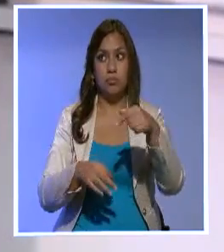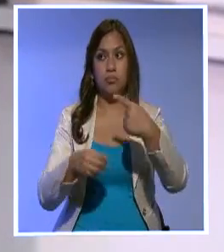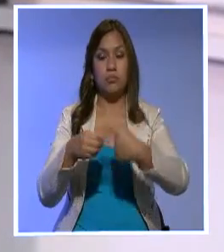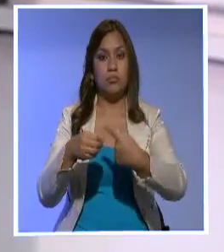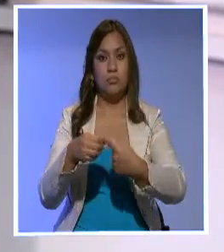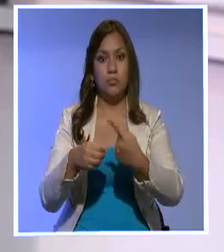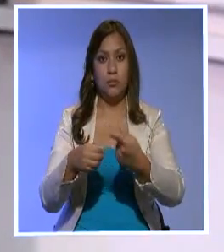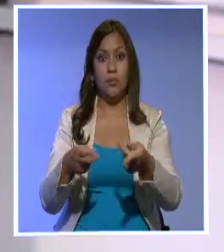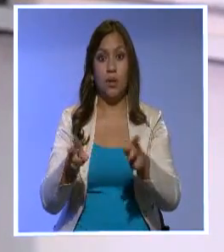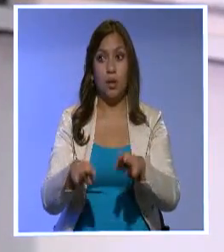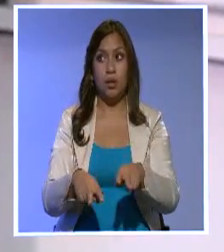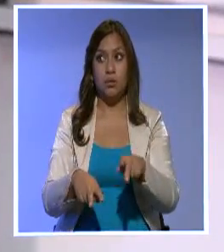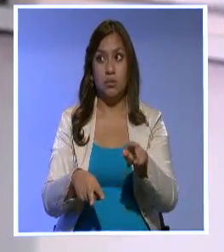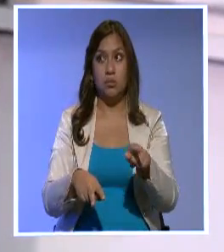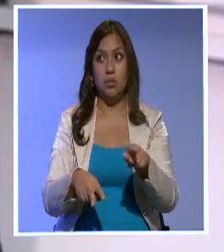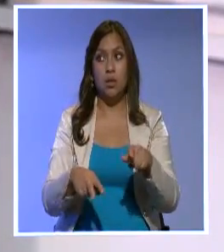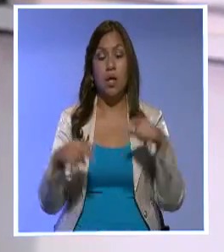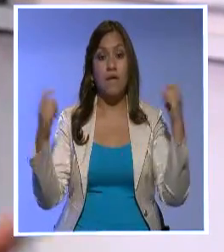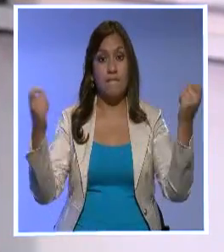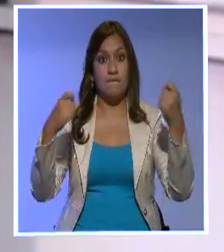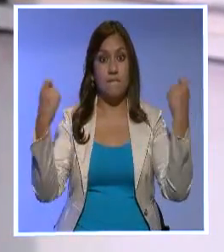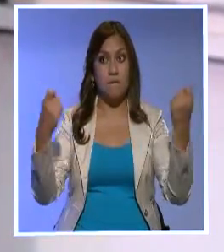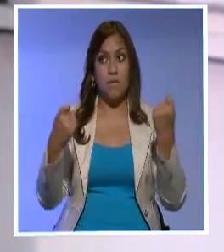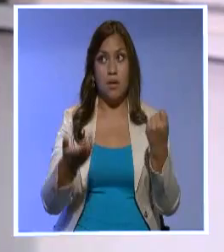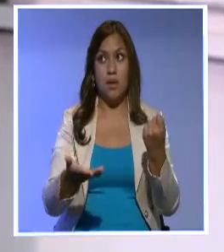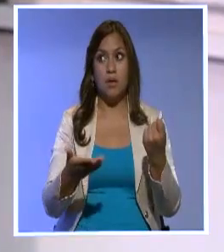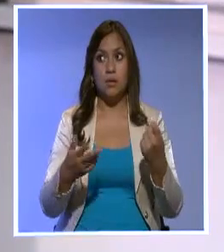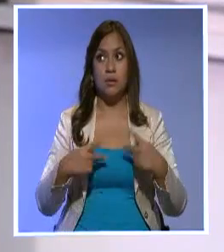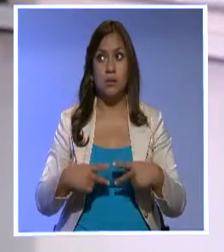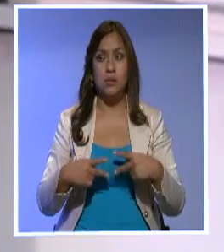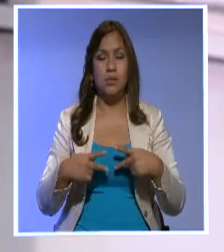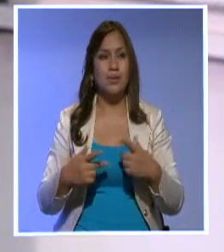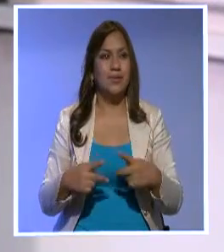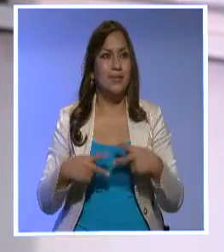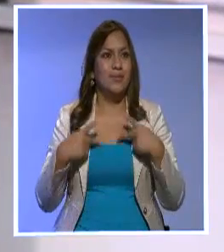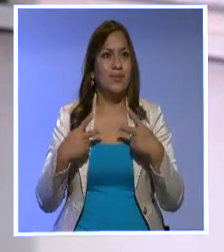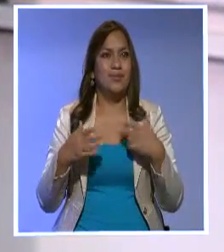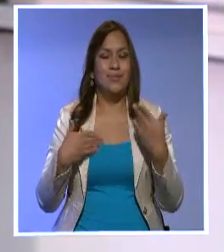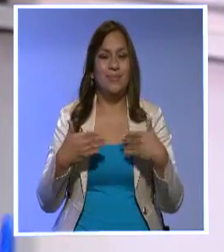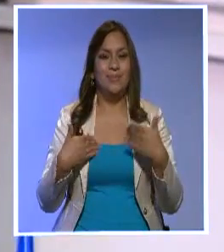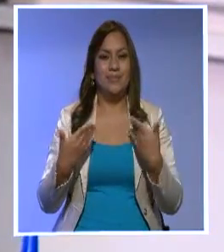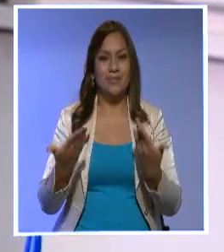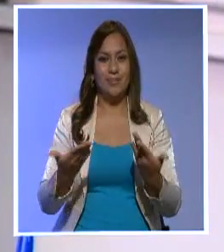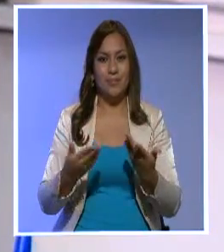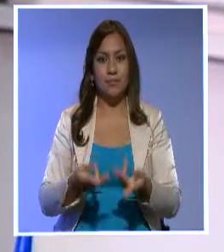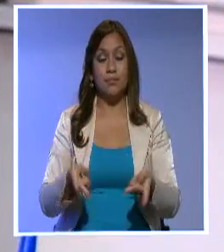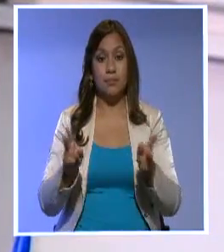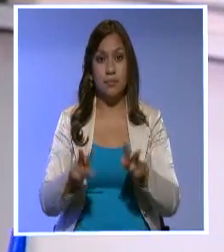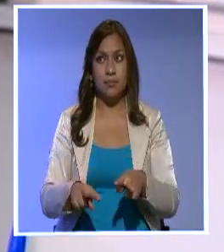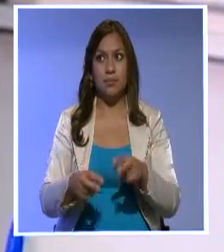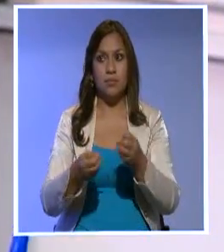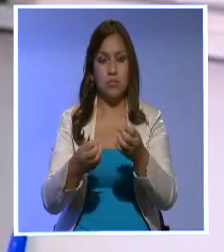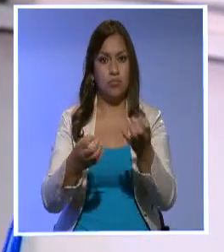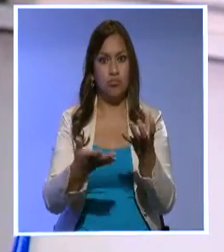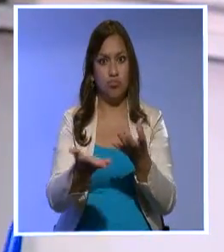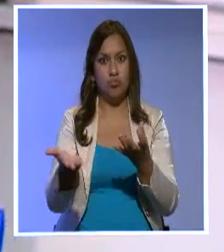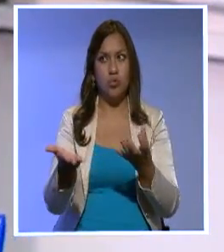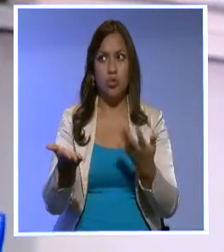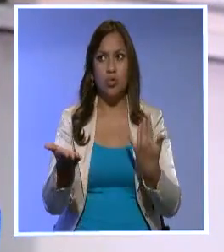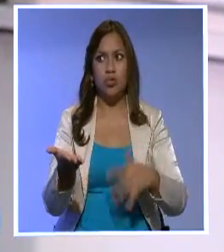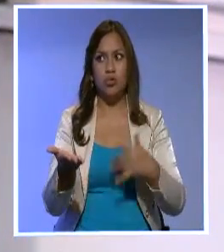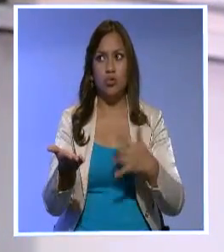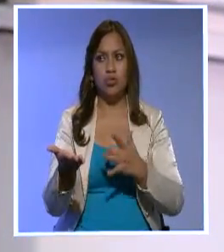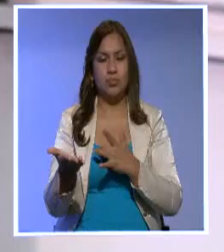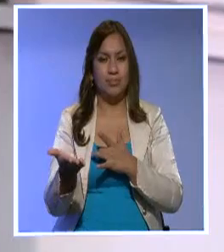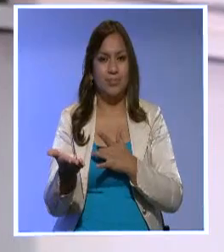señalar que estas fiestas no solamente las vivimos con mucha alegría y en familia sino que también muchos sectores también viven